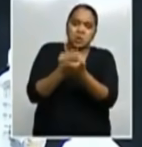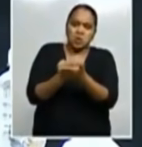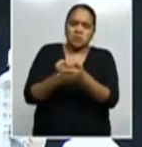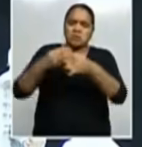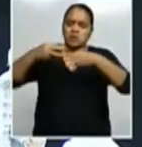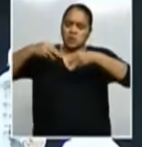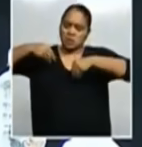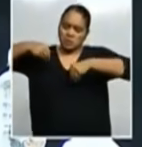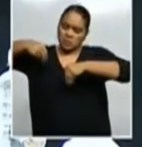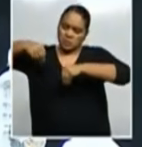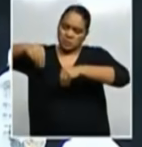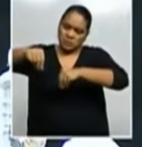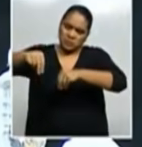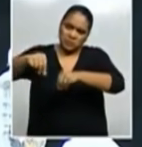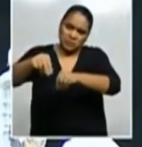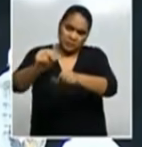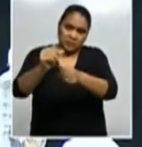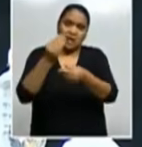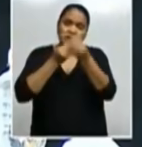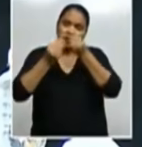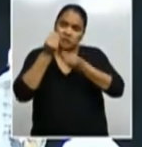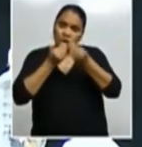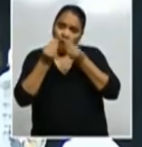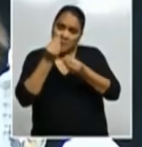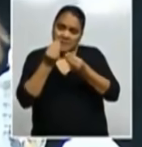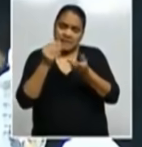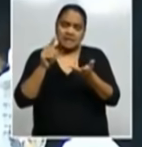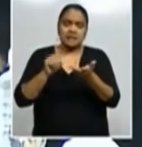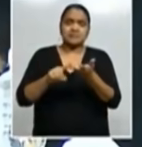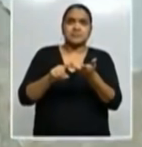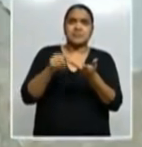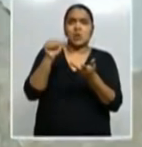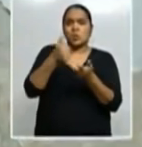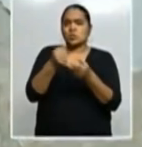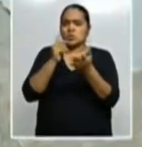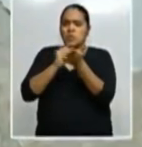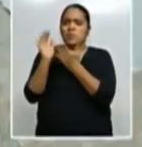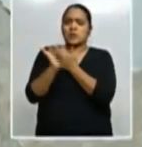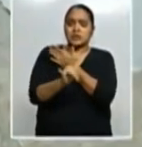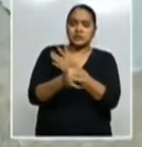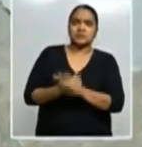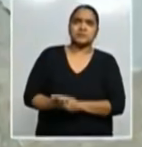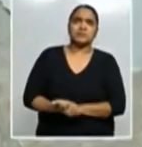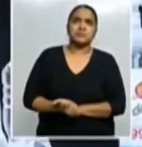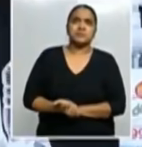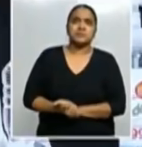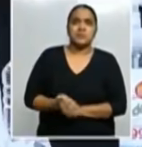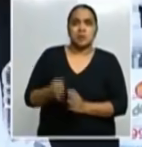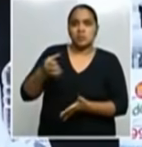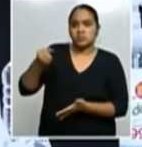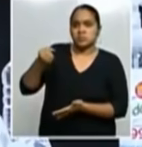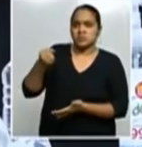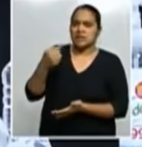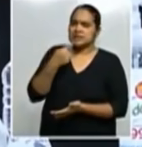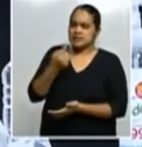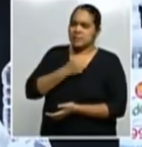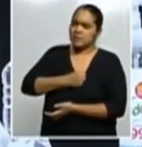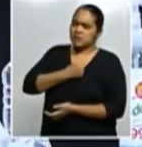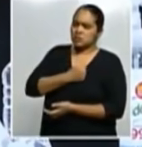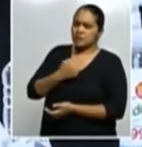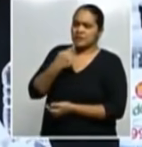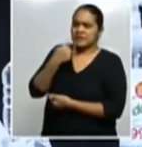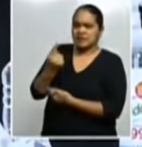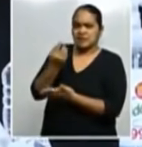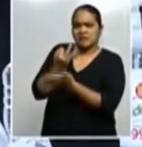que más adelante pues los otros colegas y usted mismo va a hacer. Perdón, se voy a aprovechar ahí para decirle al pueblo hondureño. Miren, lo que acaba de decir la ministra